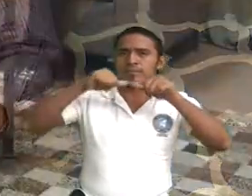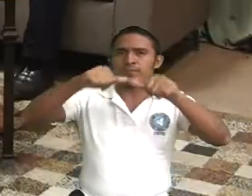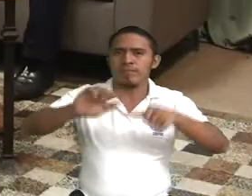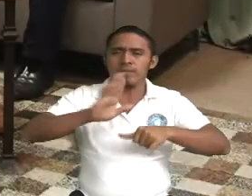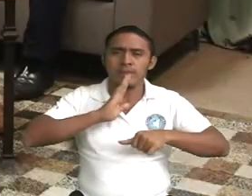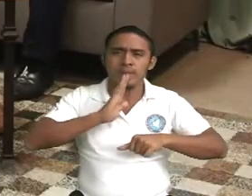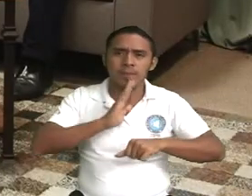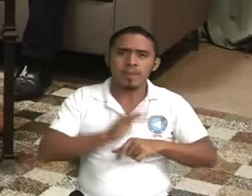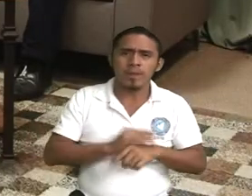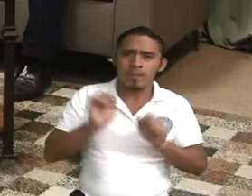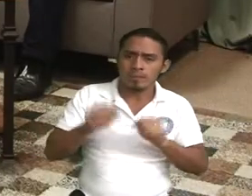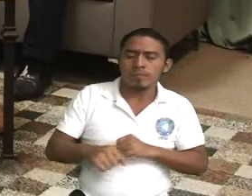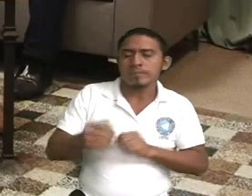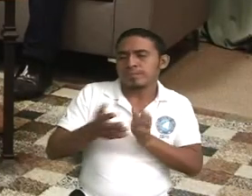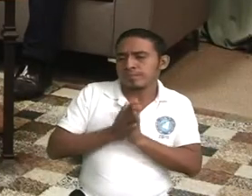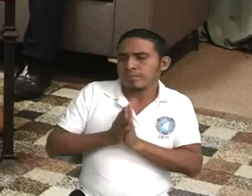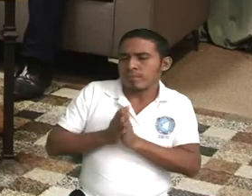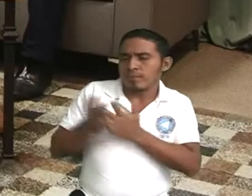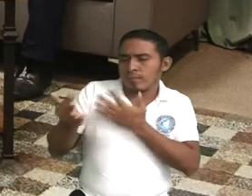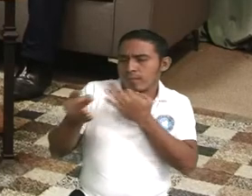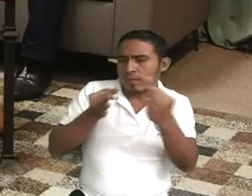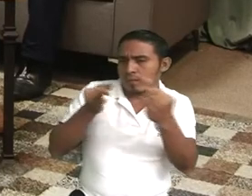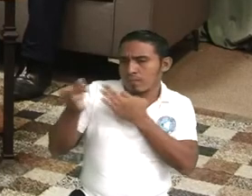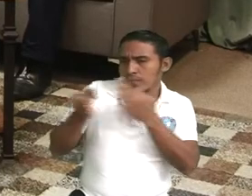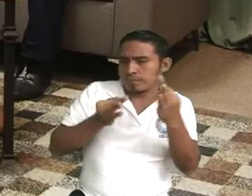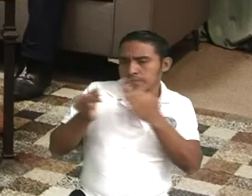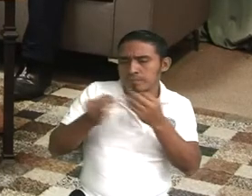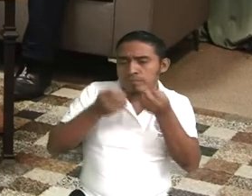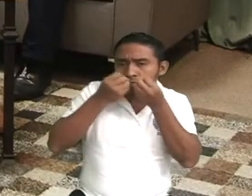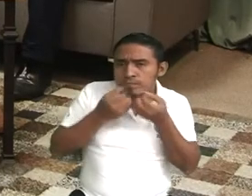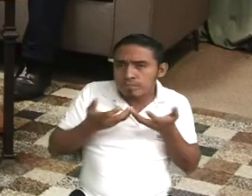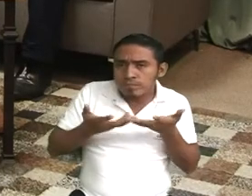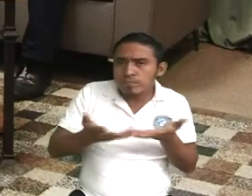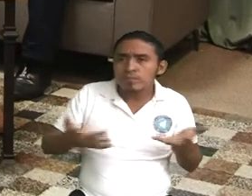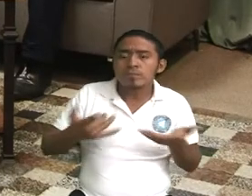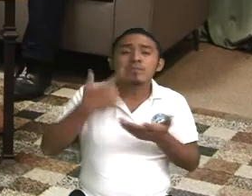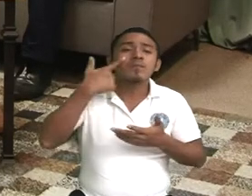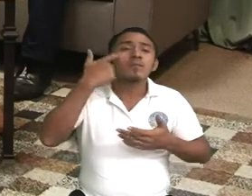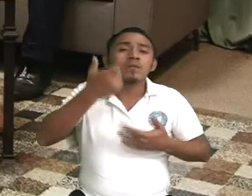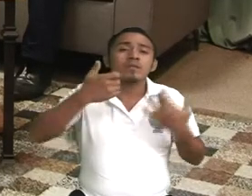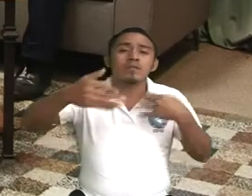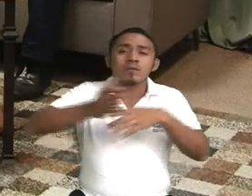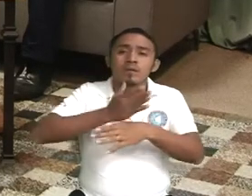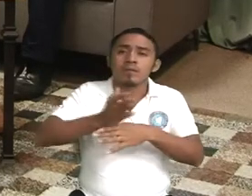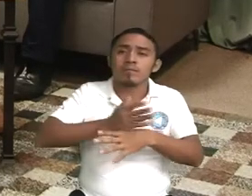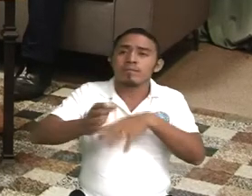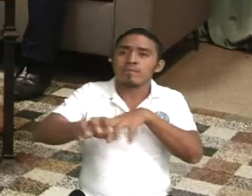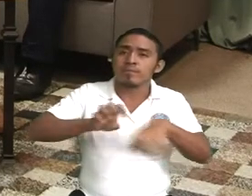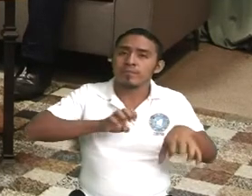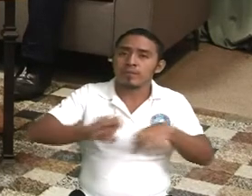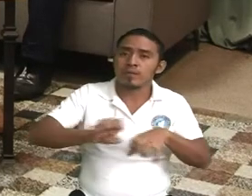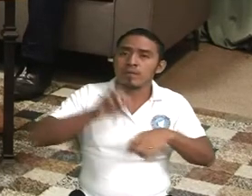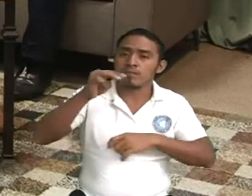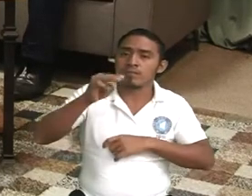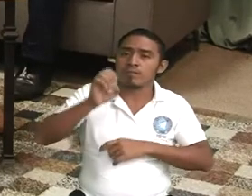continuemos y nos puede, por favor, continuar informando y dando a conocer a nuestro pueblo las actividades que continuarán desarrollando a partir del MEDCA.